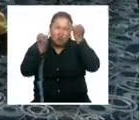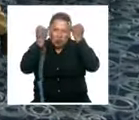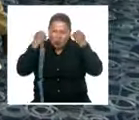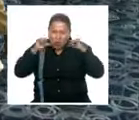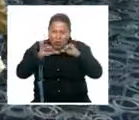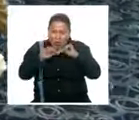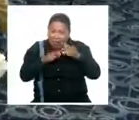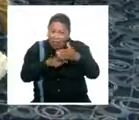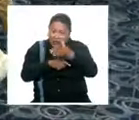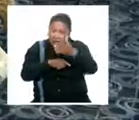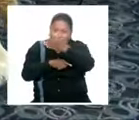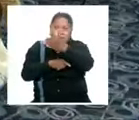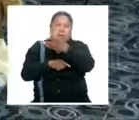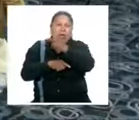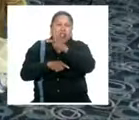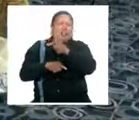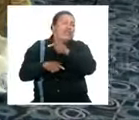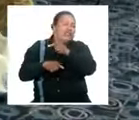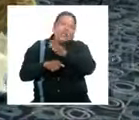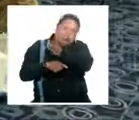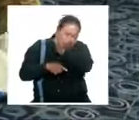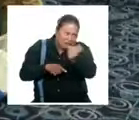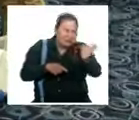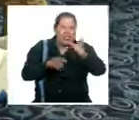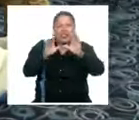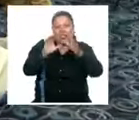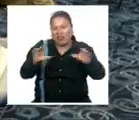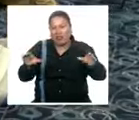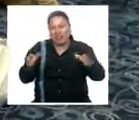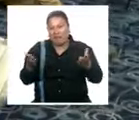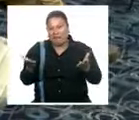llegan a la costa oaxaqueña.